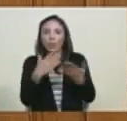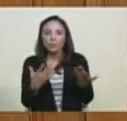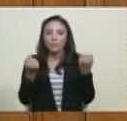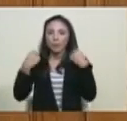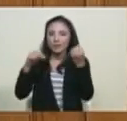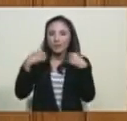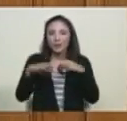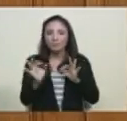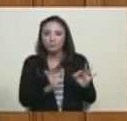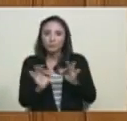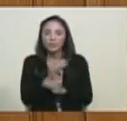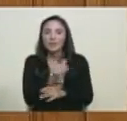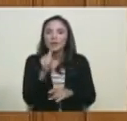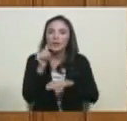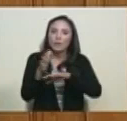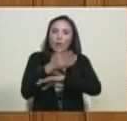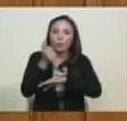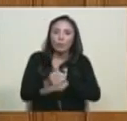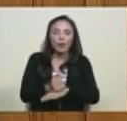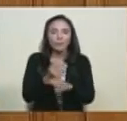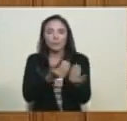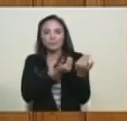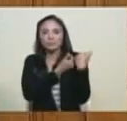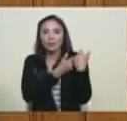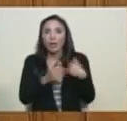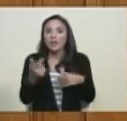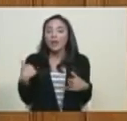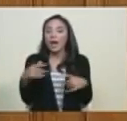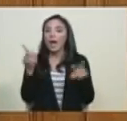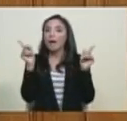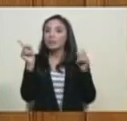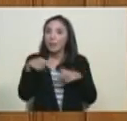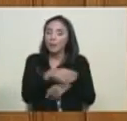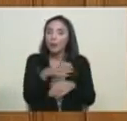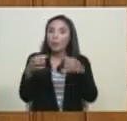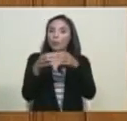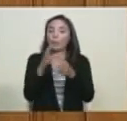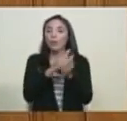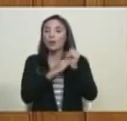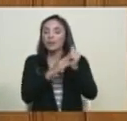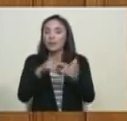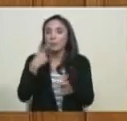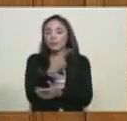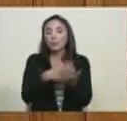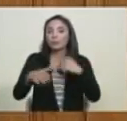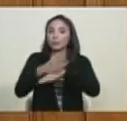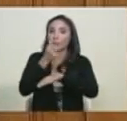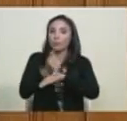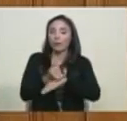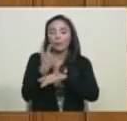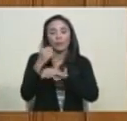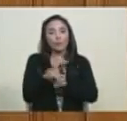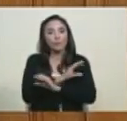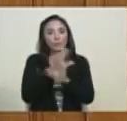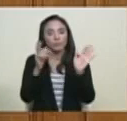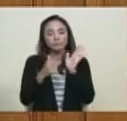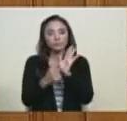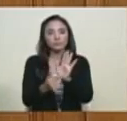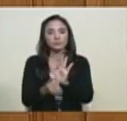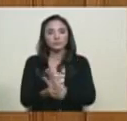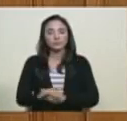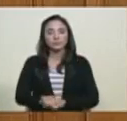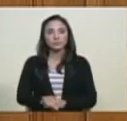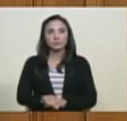entrenaron, quiénes fueron los asesinos y qué grupos políticos y líderes políticos están involucrados.